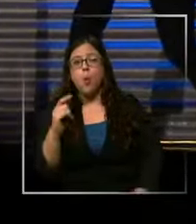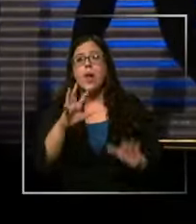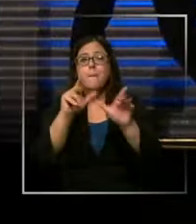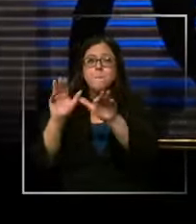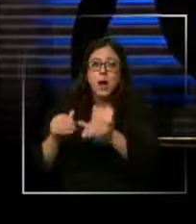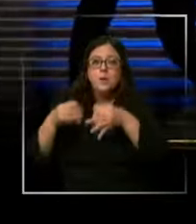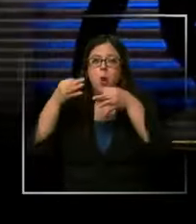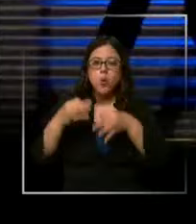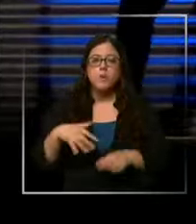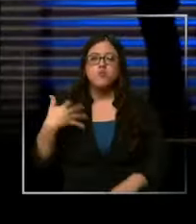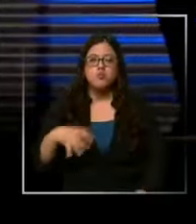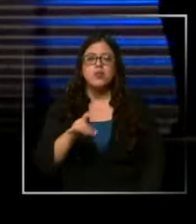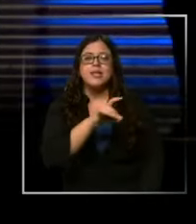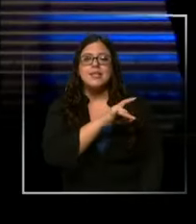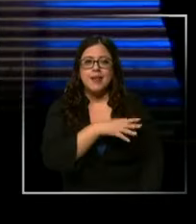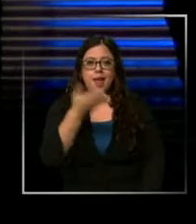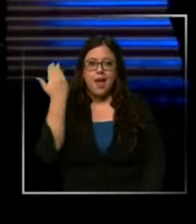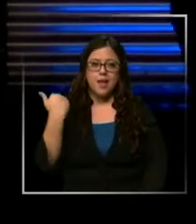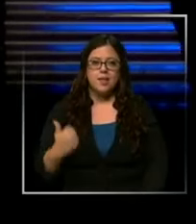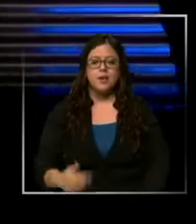Chile.